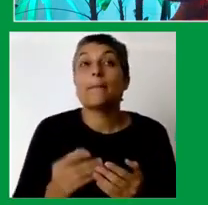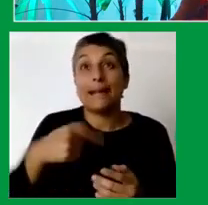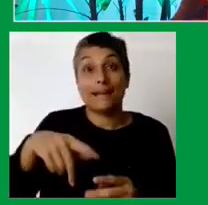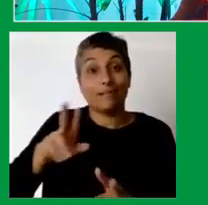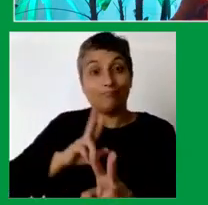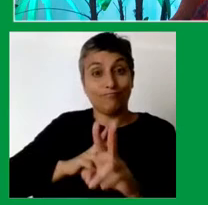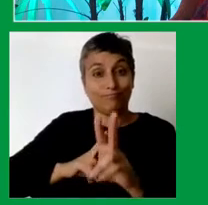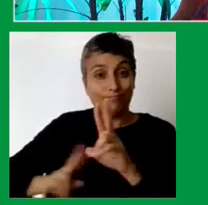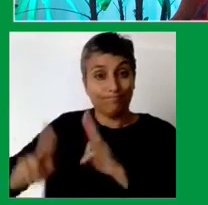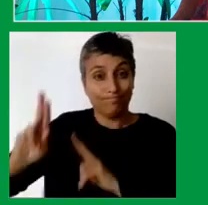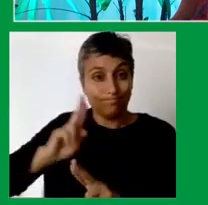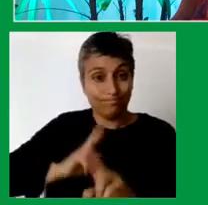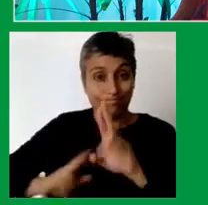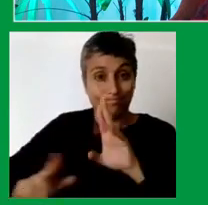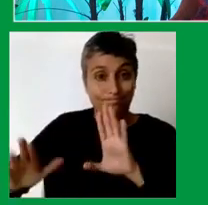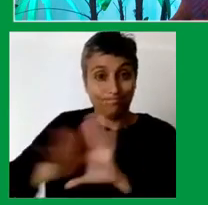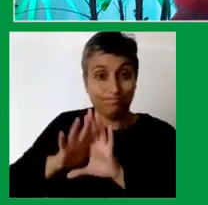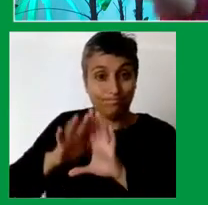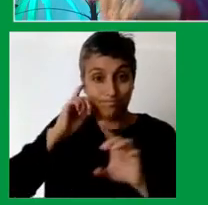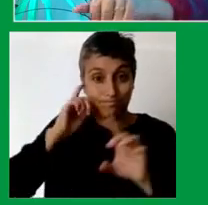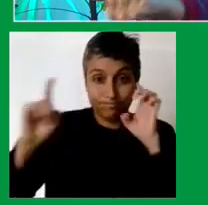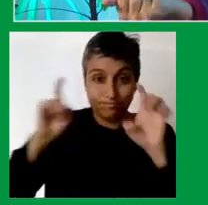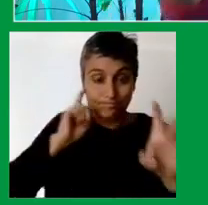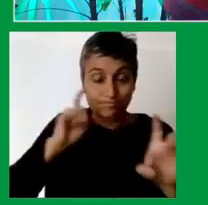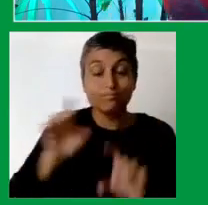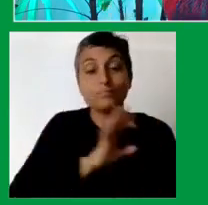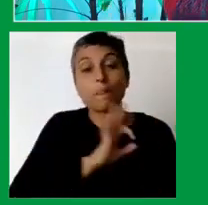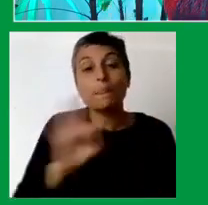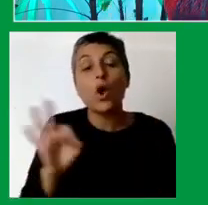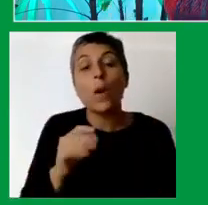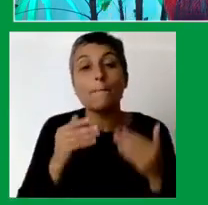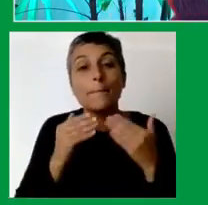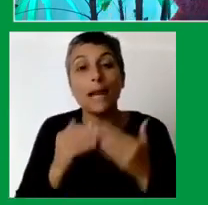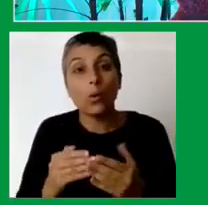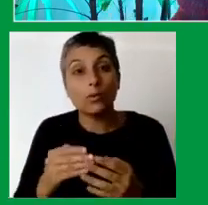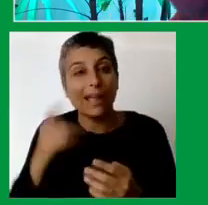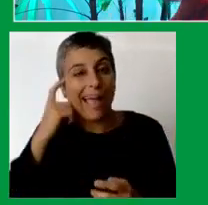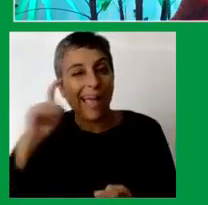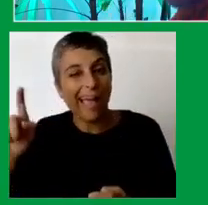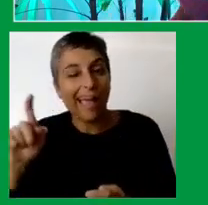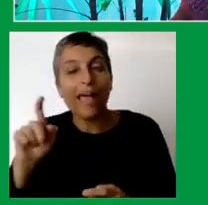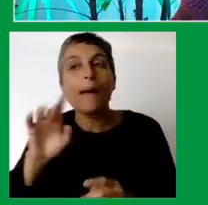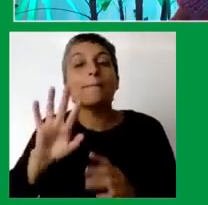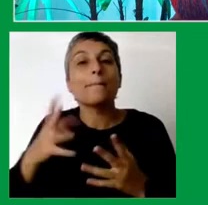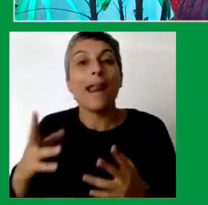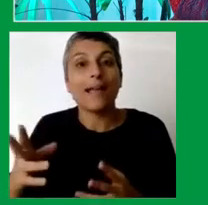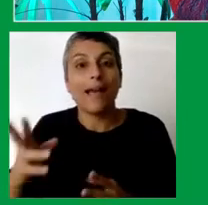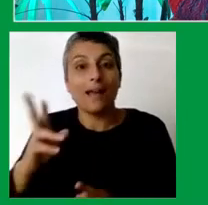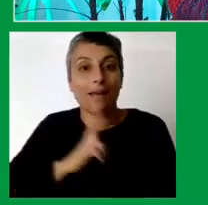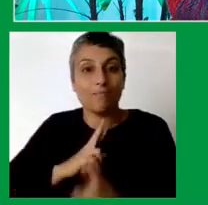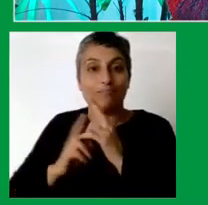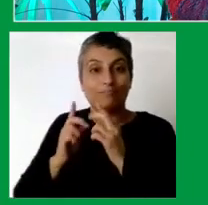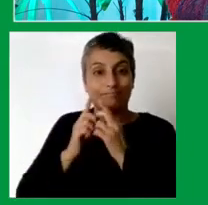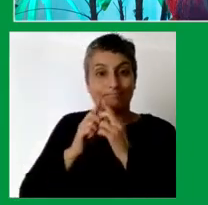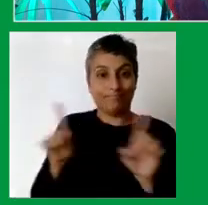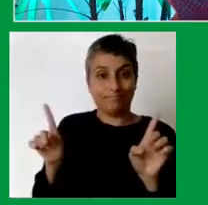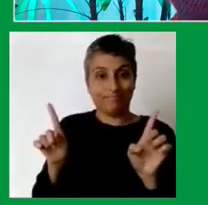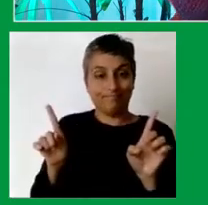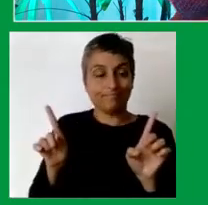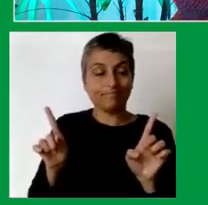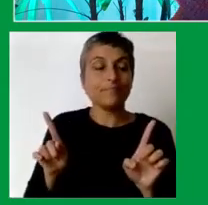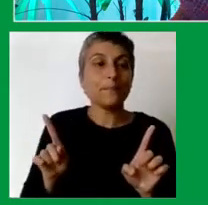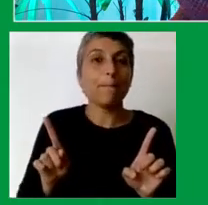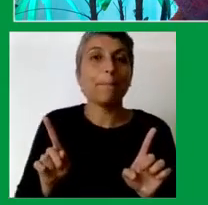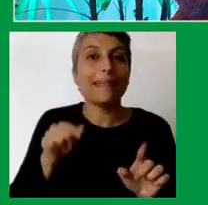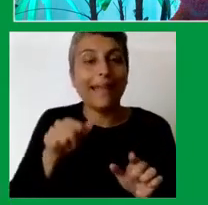creativa o si la pregunta tiene que ser creativa para que la respuesta sea diferente, bueno, y poder jugar